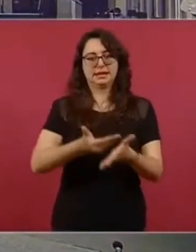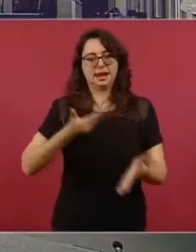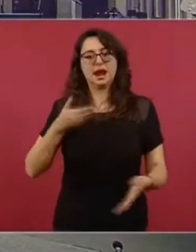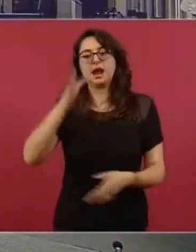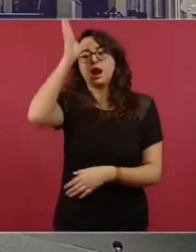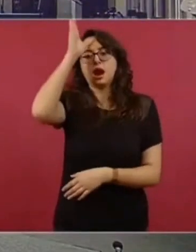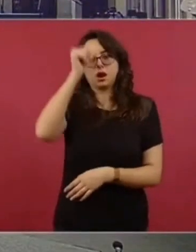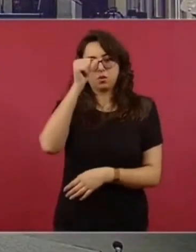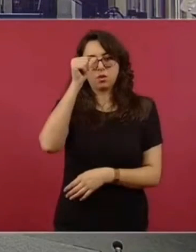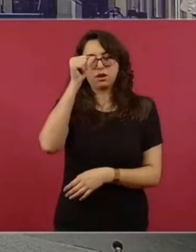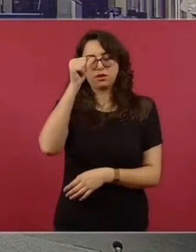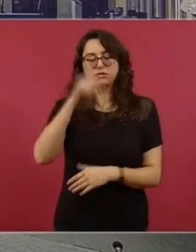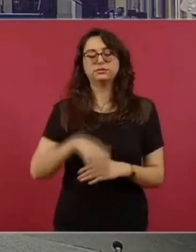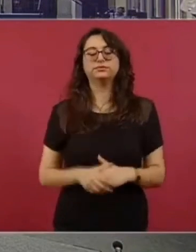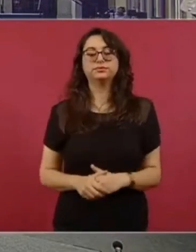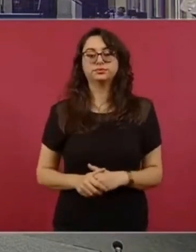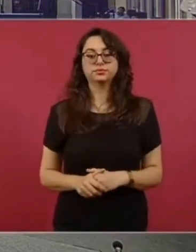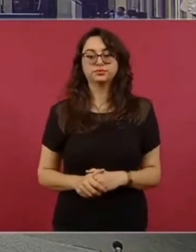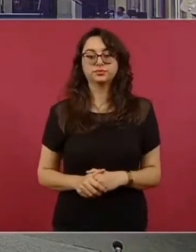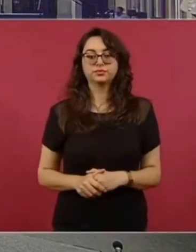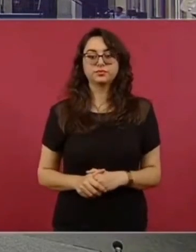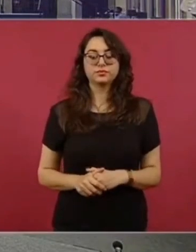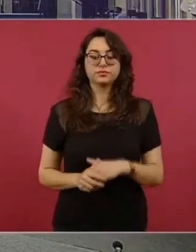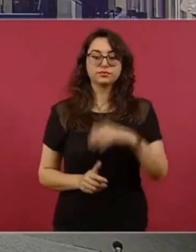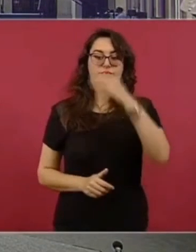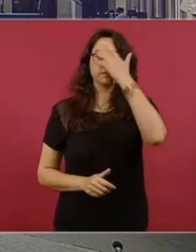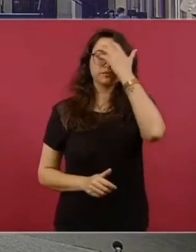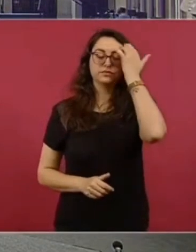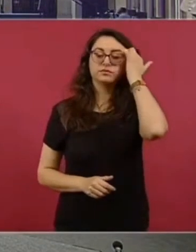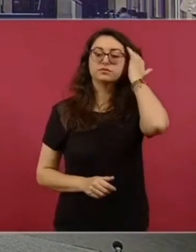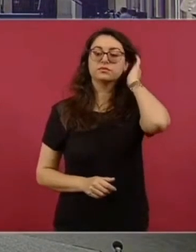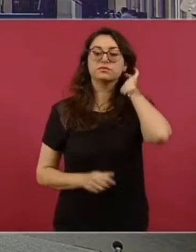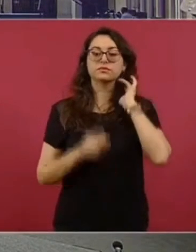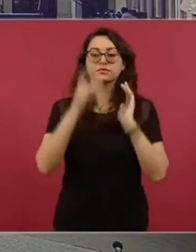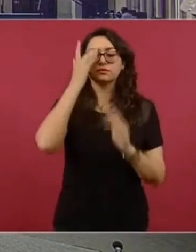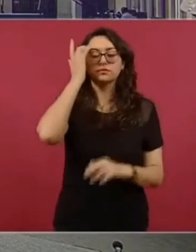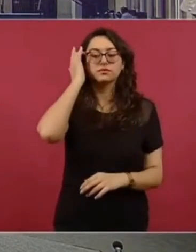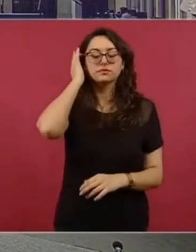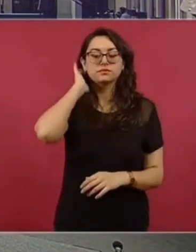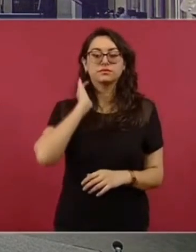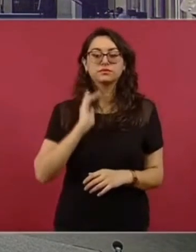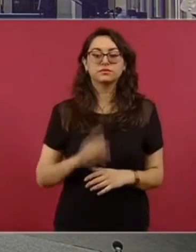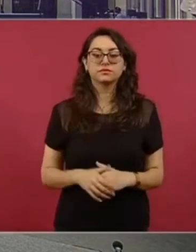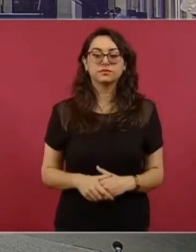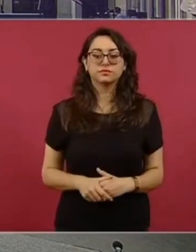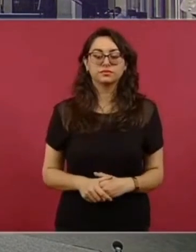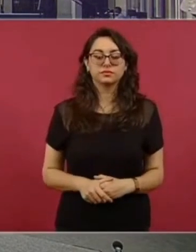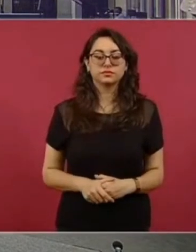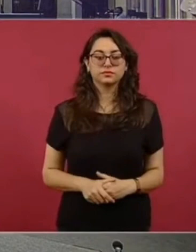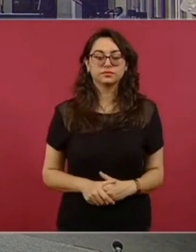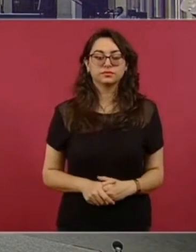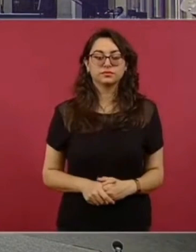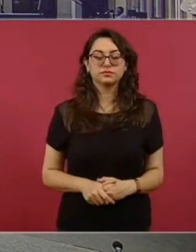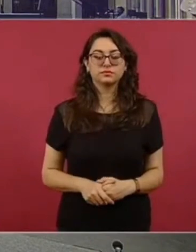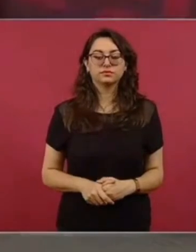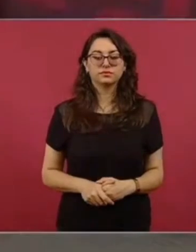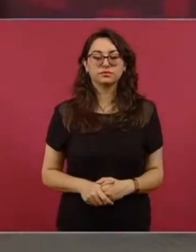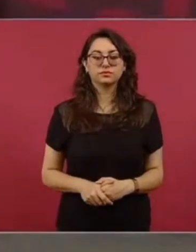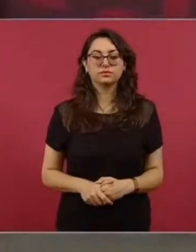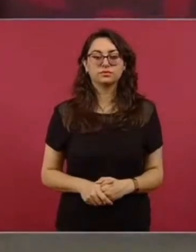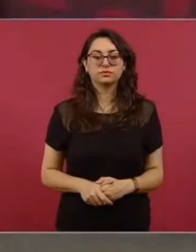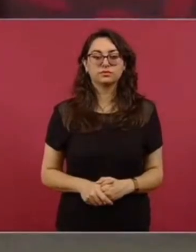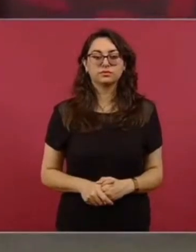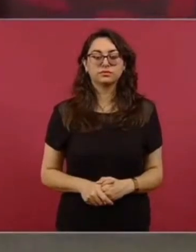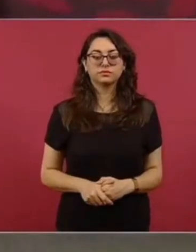Lo ideal sería hacer una investigación a